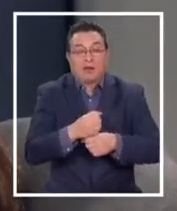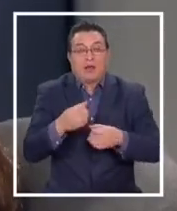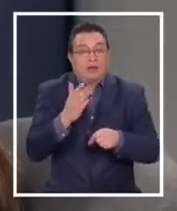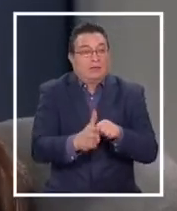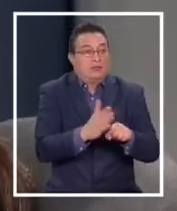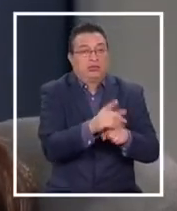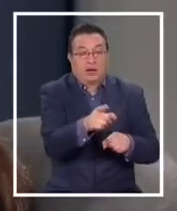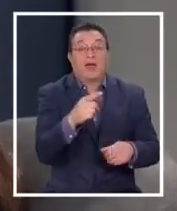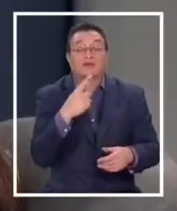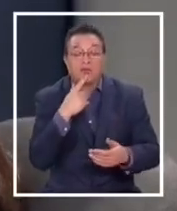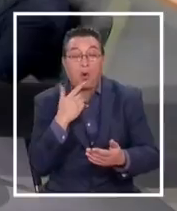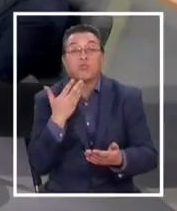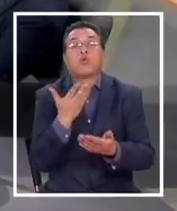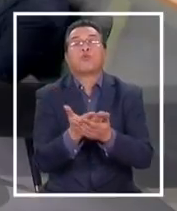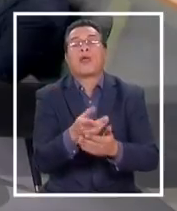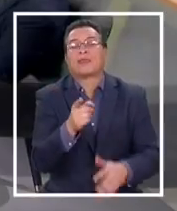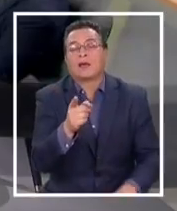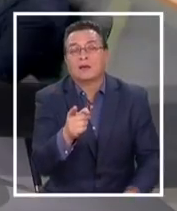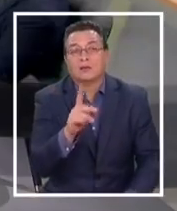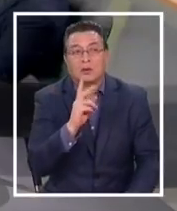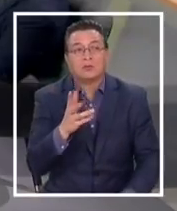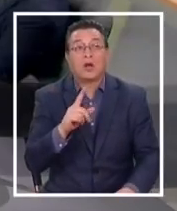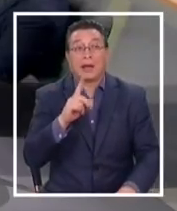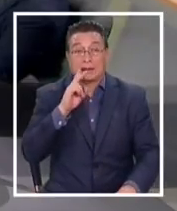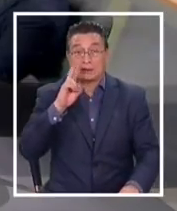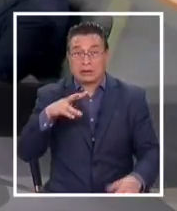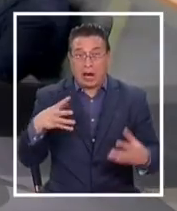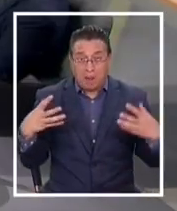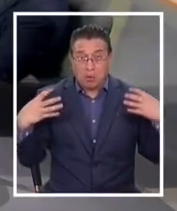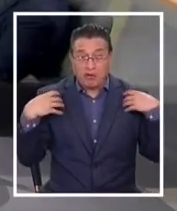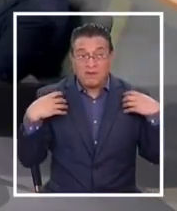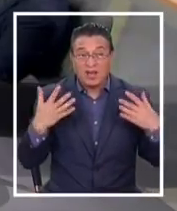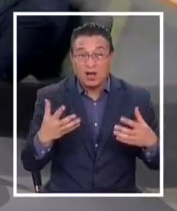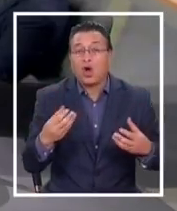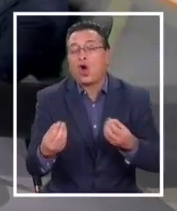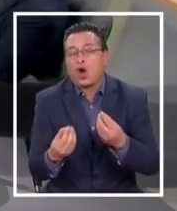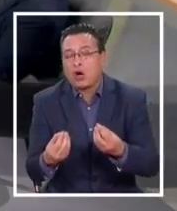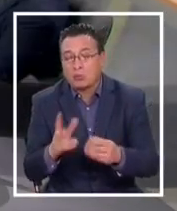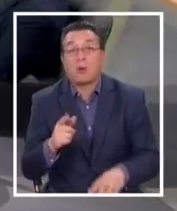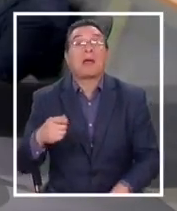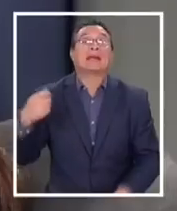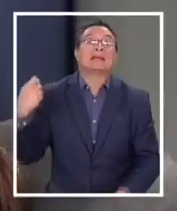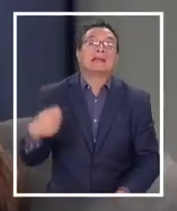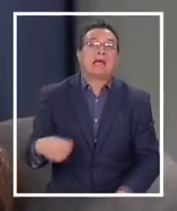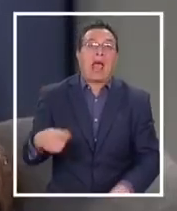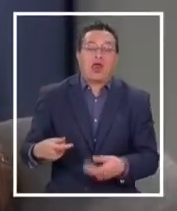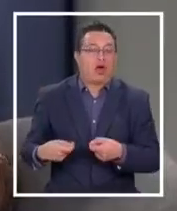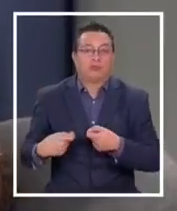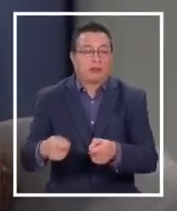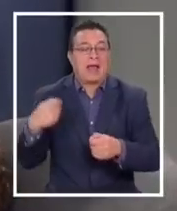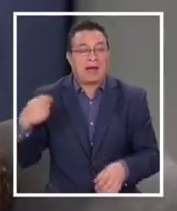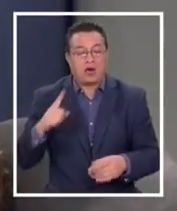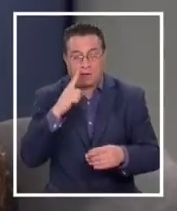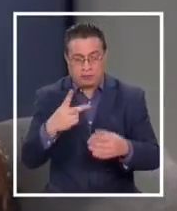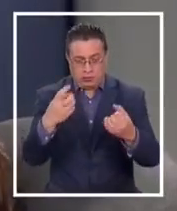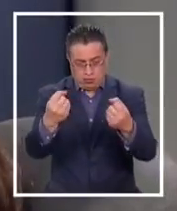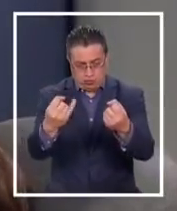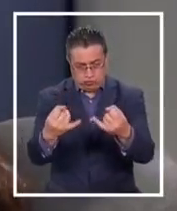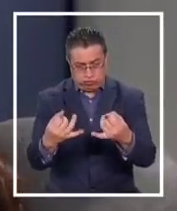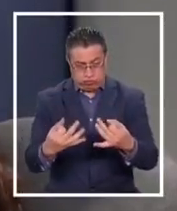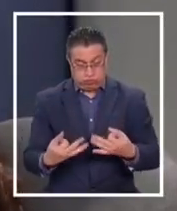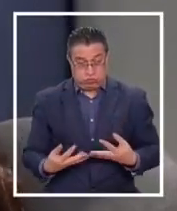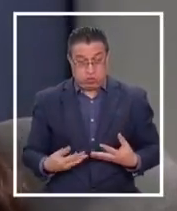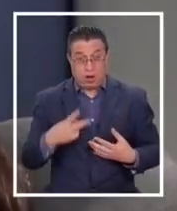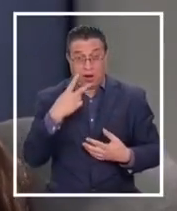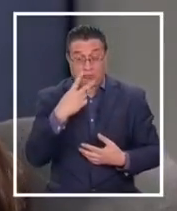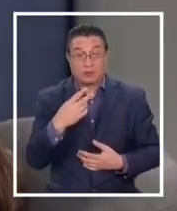entonces, esta propuesta que están hablando, si te parece irresponsable? Me parece excesivamente cara, porque cuando uno mira los cálculos, cuando